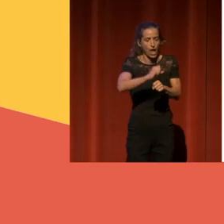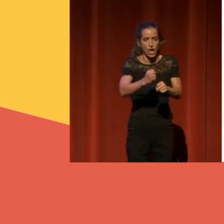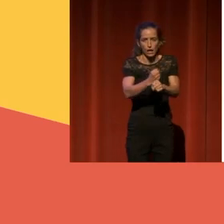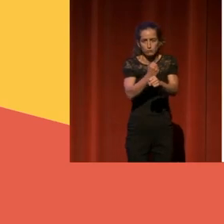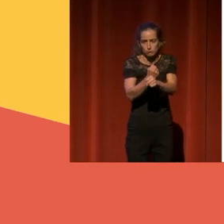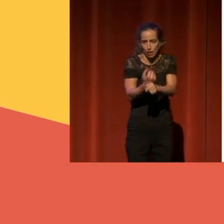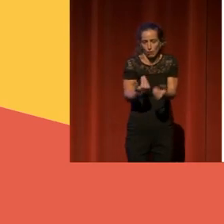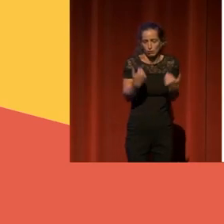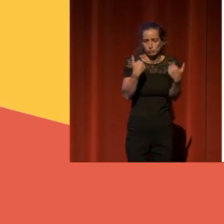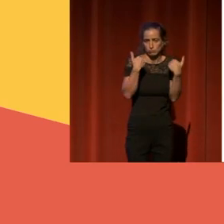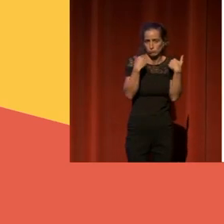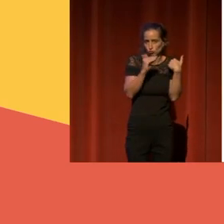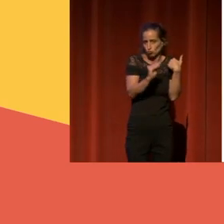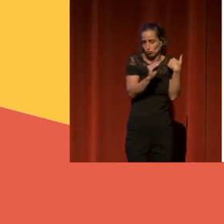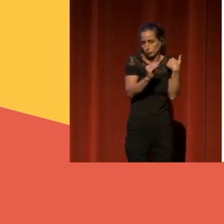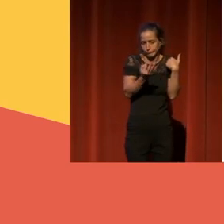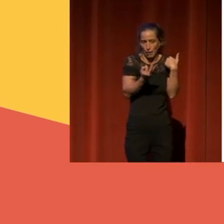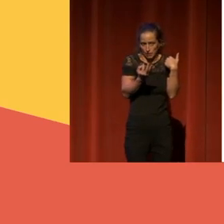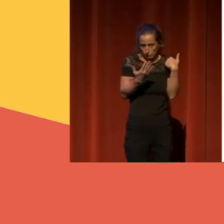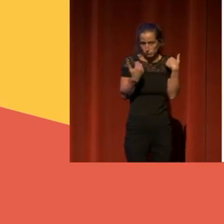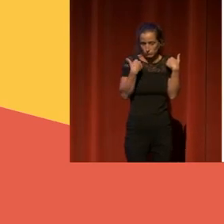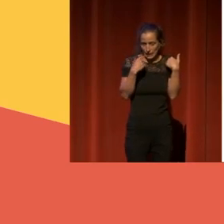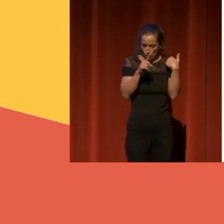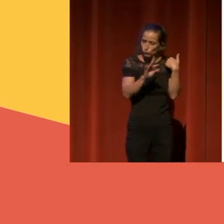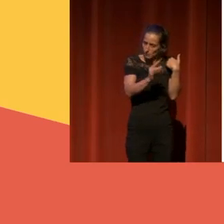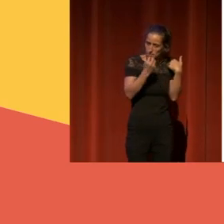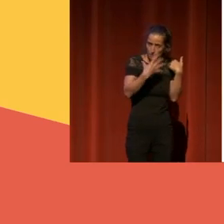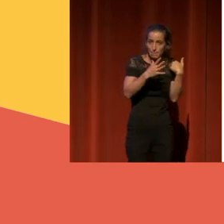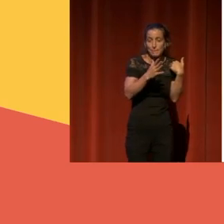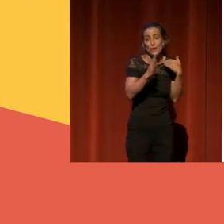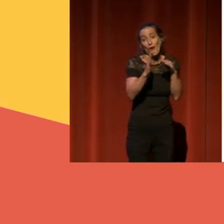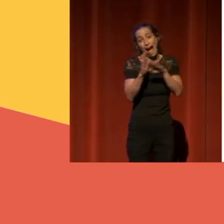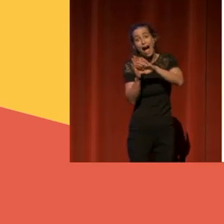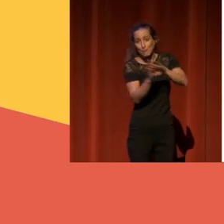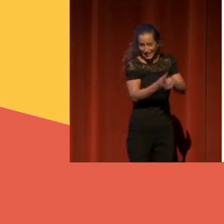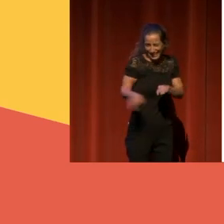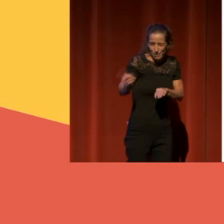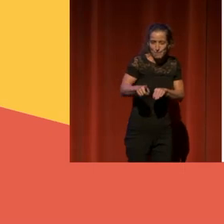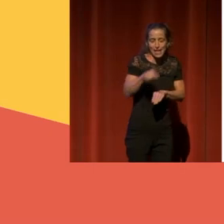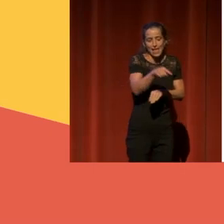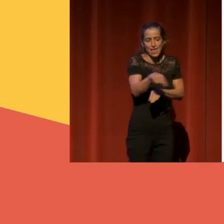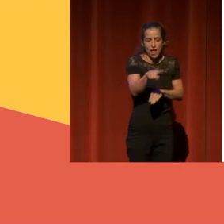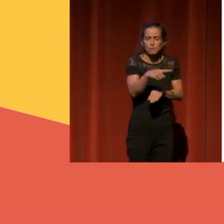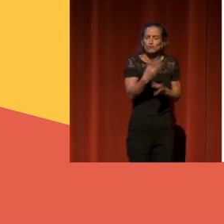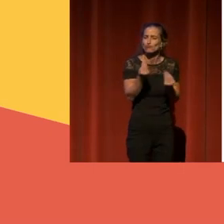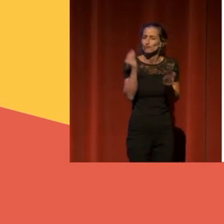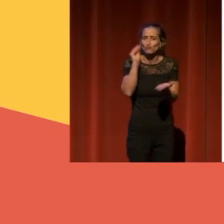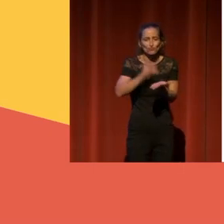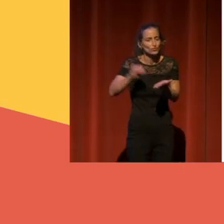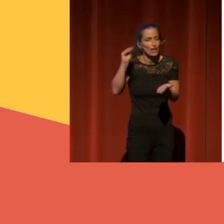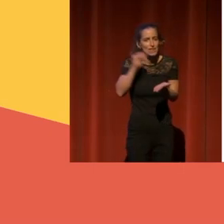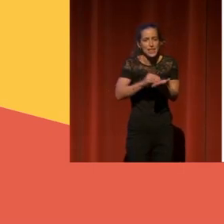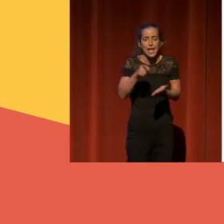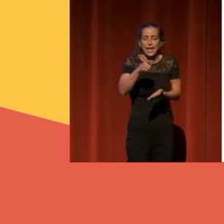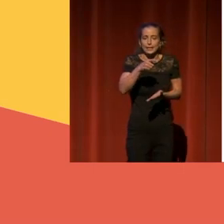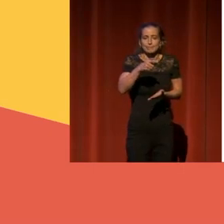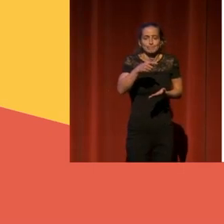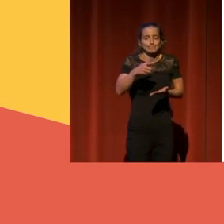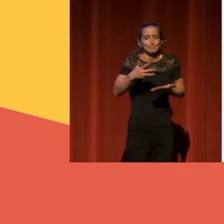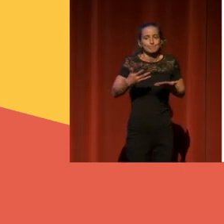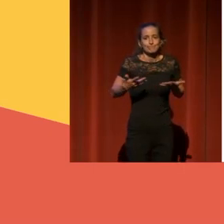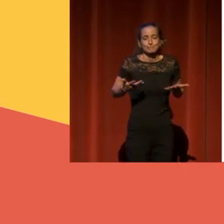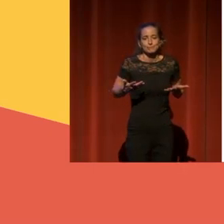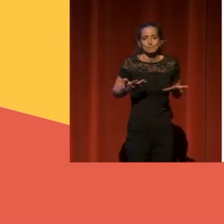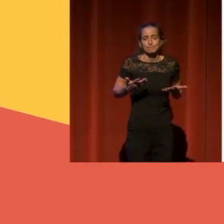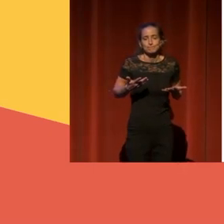que su cometido incluye, pues que en muchas ocasiones hacen un hueco para